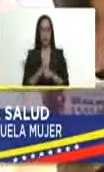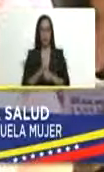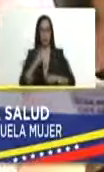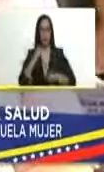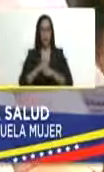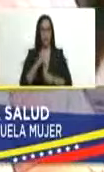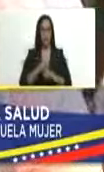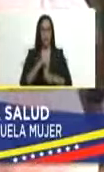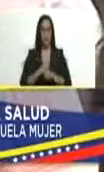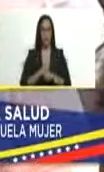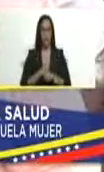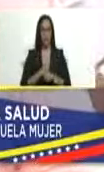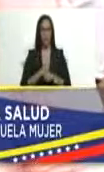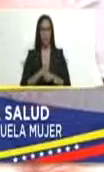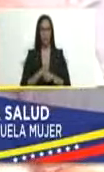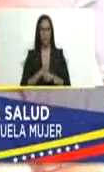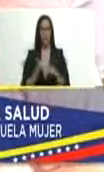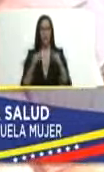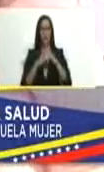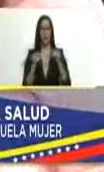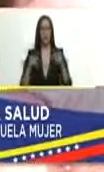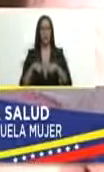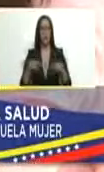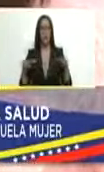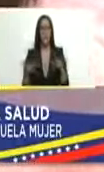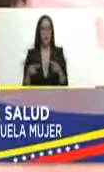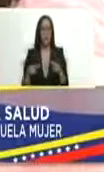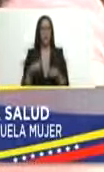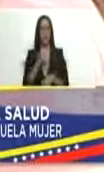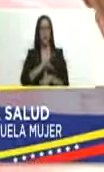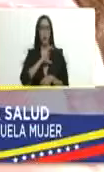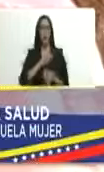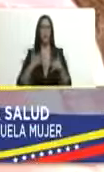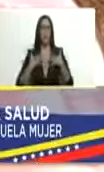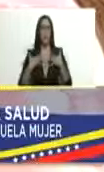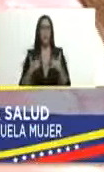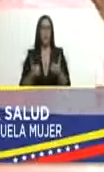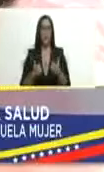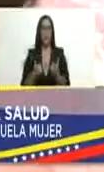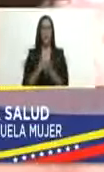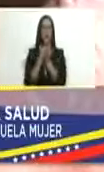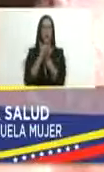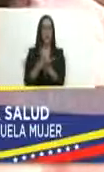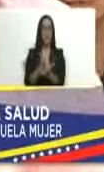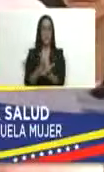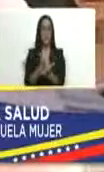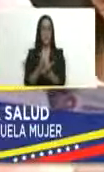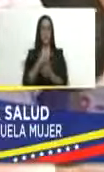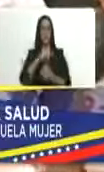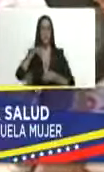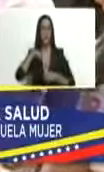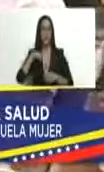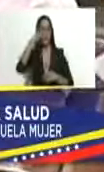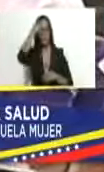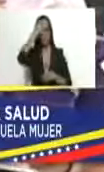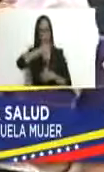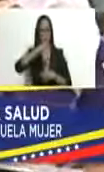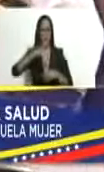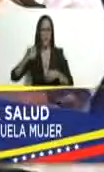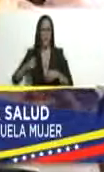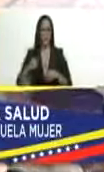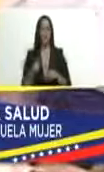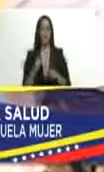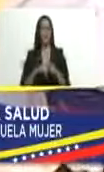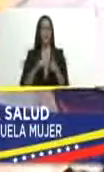el trabajo en todos los espacios, los comités de salud, ayudando a nuestro pueblo. Así